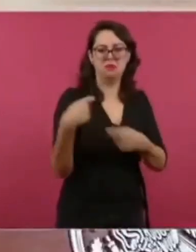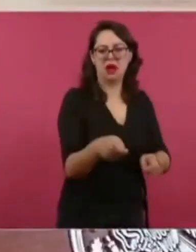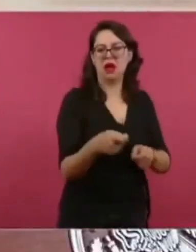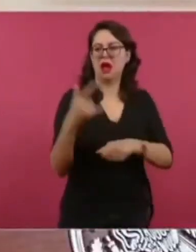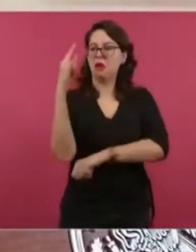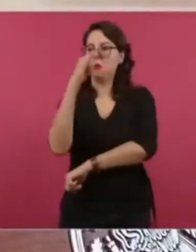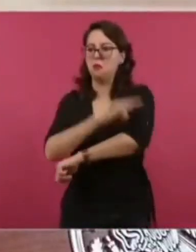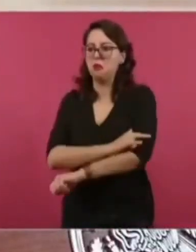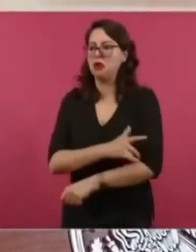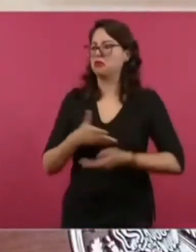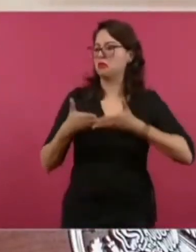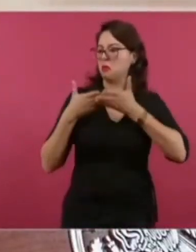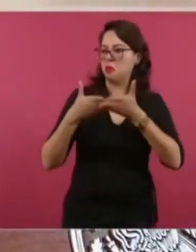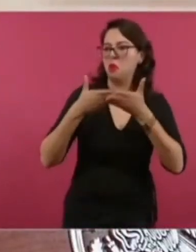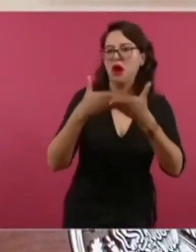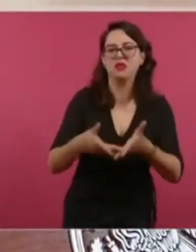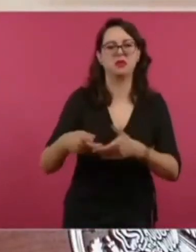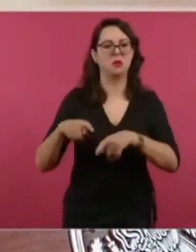puertos,